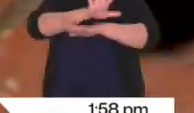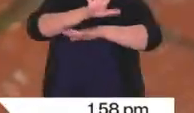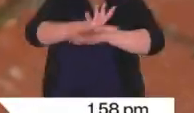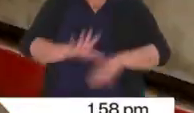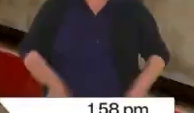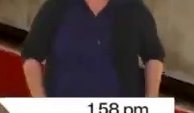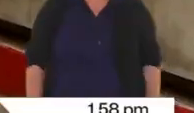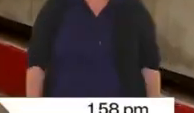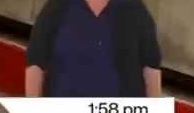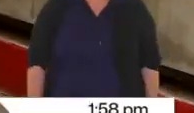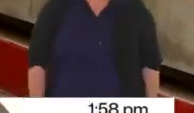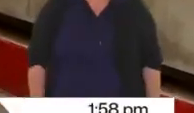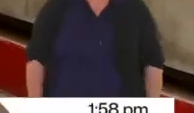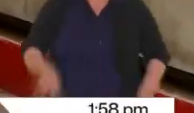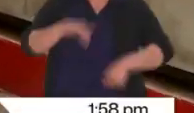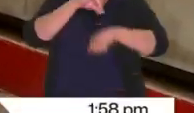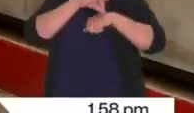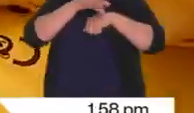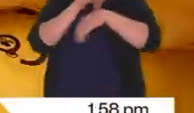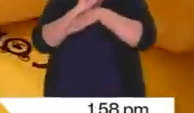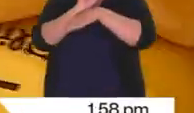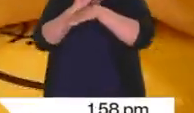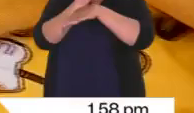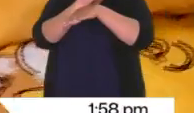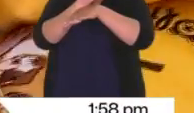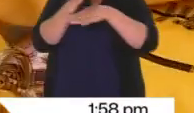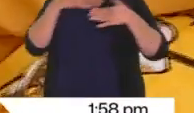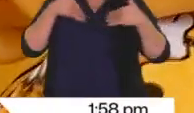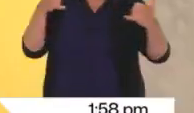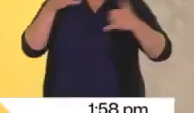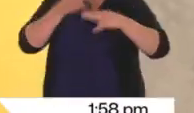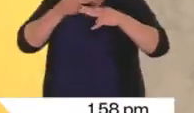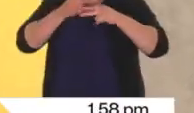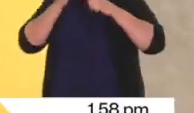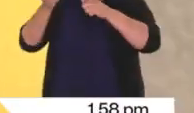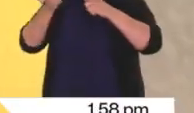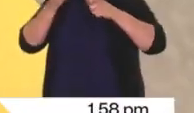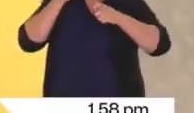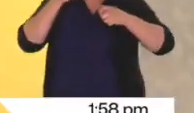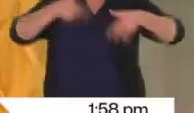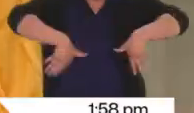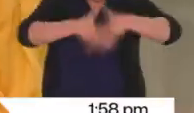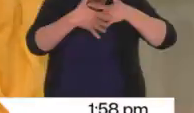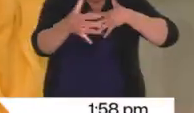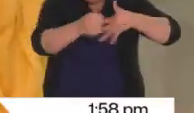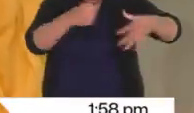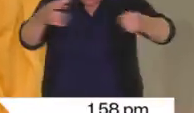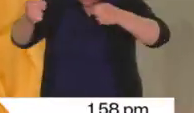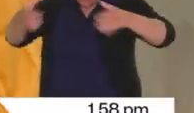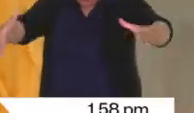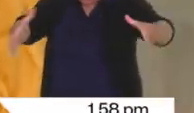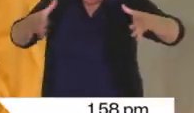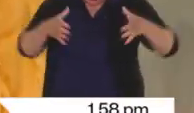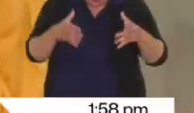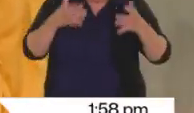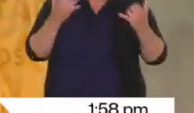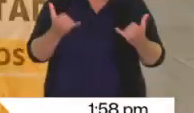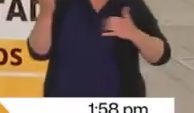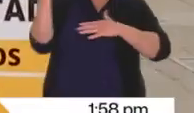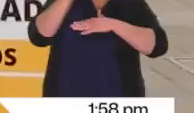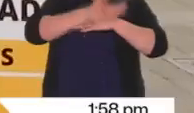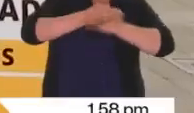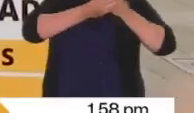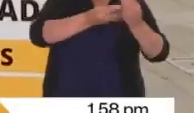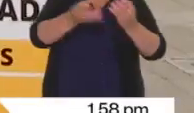tarde la fundación colitas felices Lleva años Rescatando perros de las calles de diferentes ciudades y hoy realiza esta jornada de adopción colitas